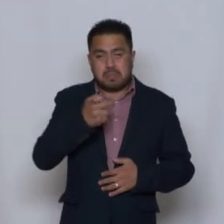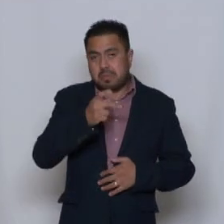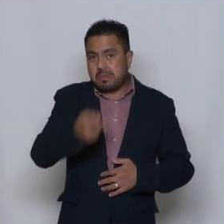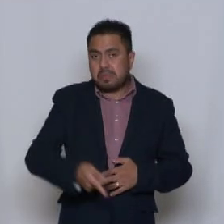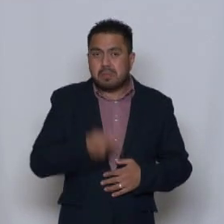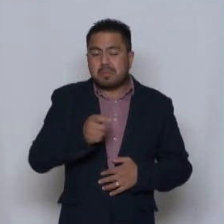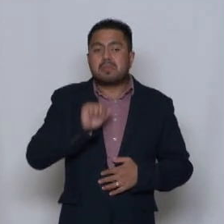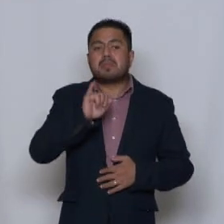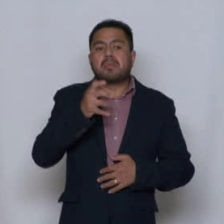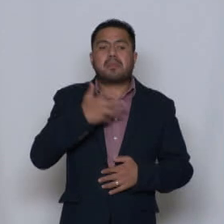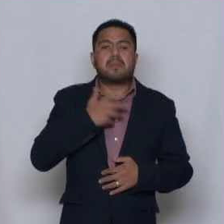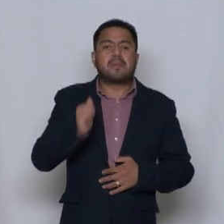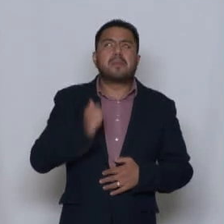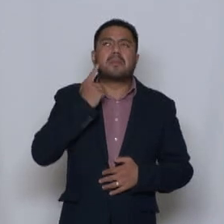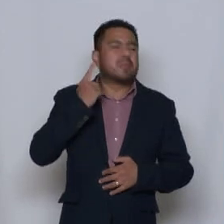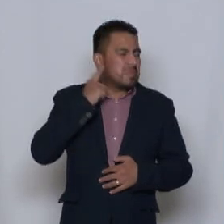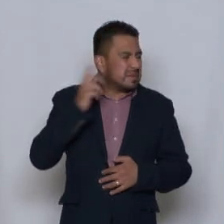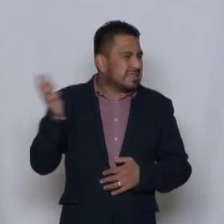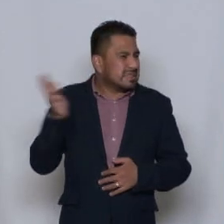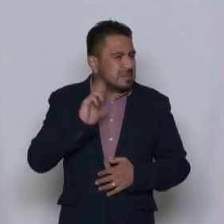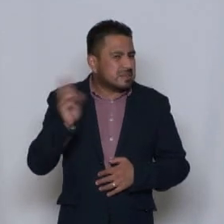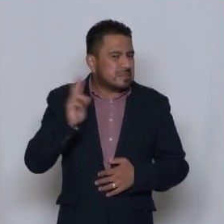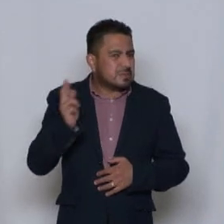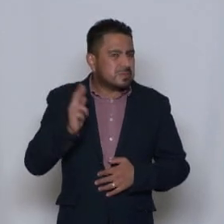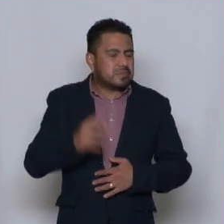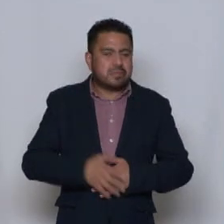hecho, sí hay algo de ruido.